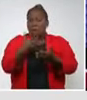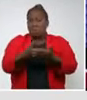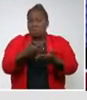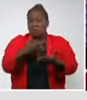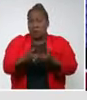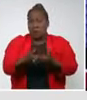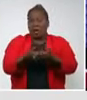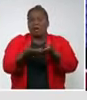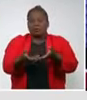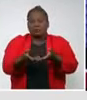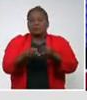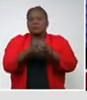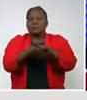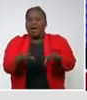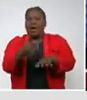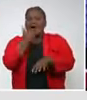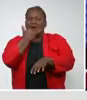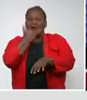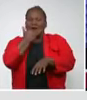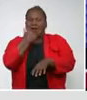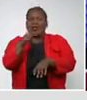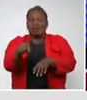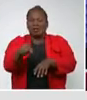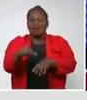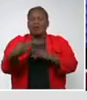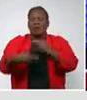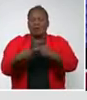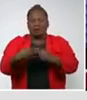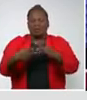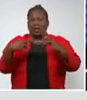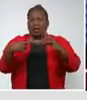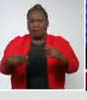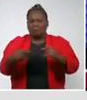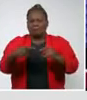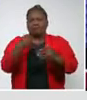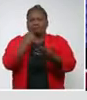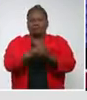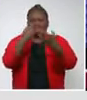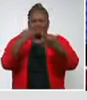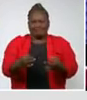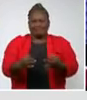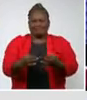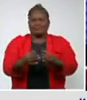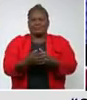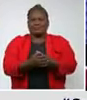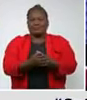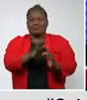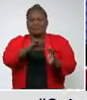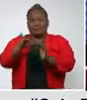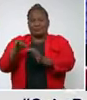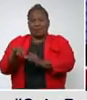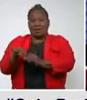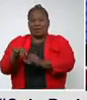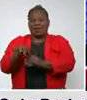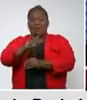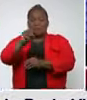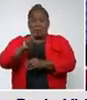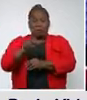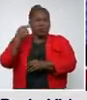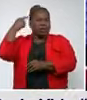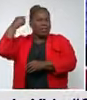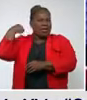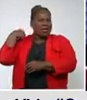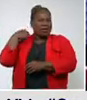se repitan un grupo de muestras, pero siempre se repiten para verificarlo. Doctor, se nos quedaba un interrogante de ayer que tiene que ver también